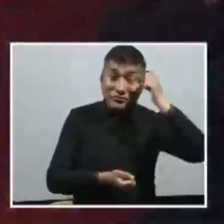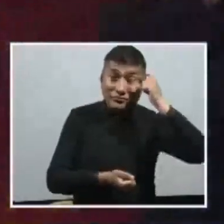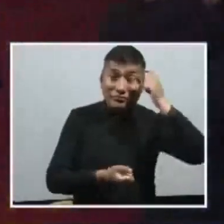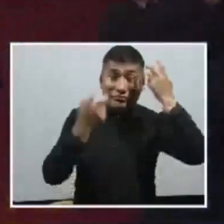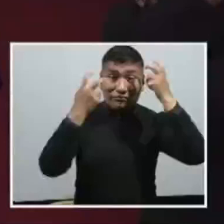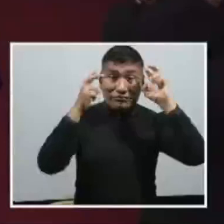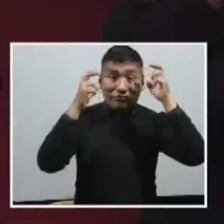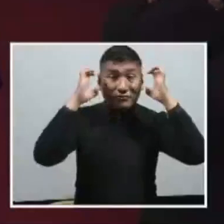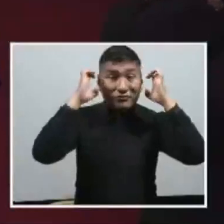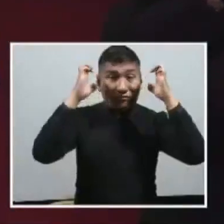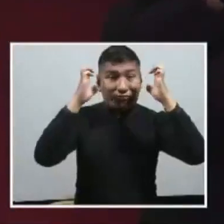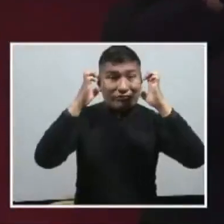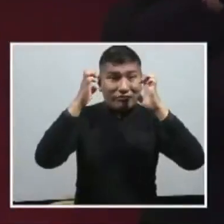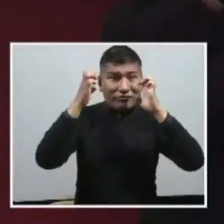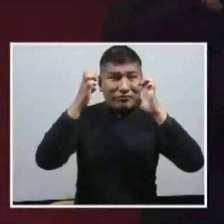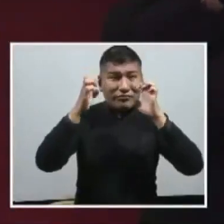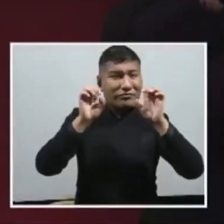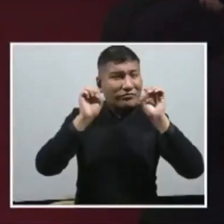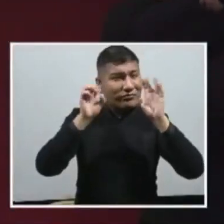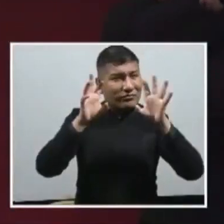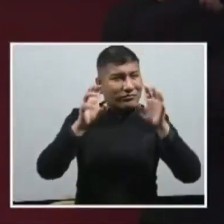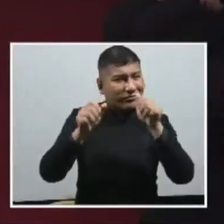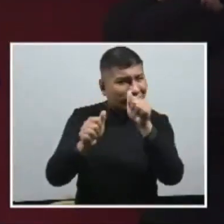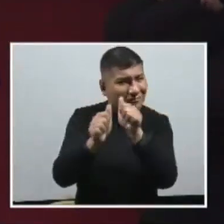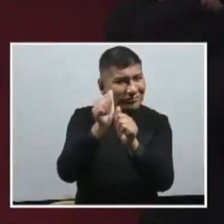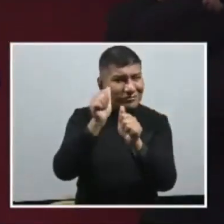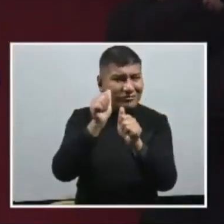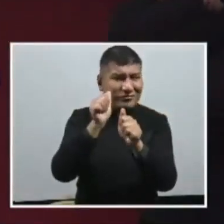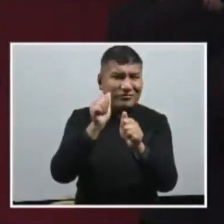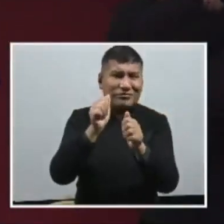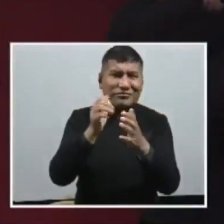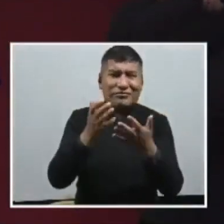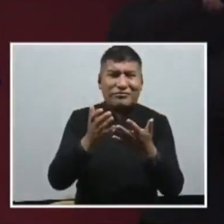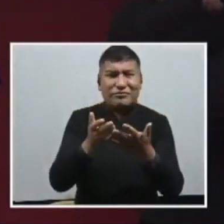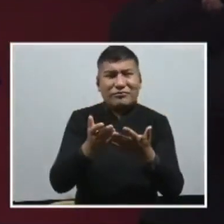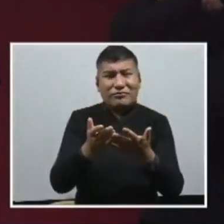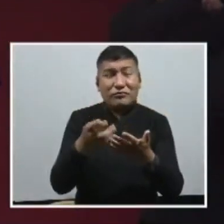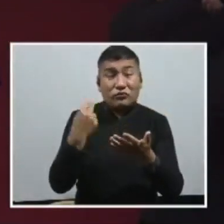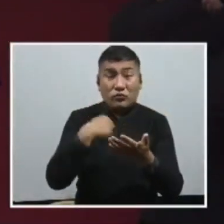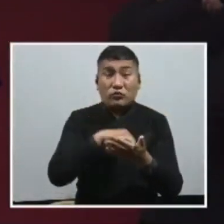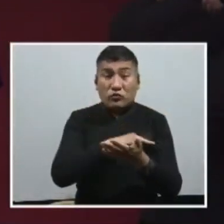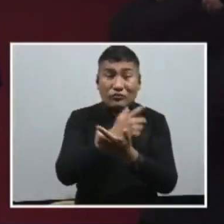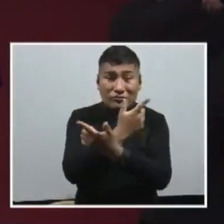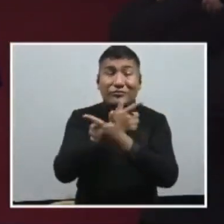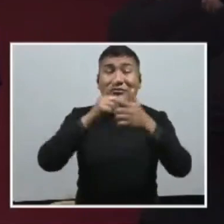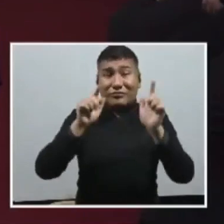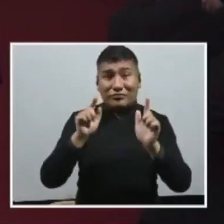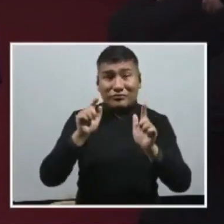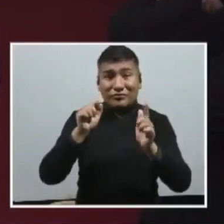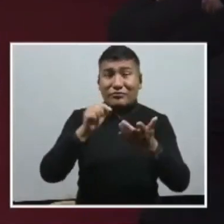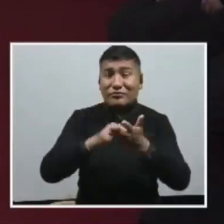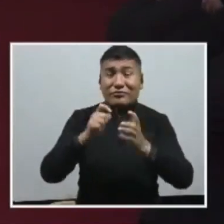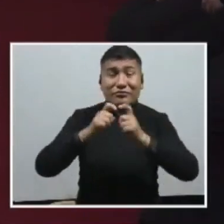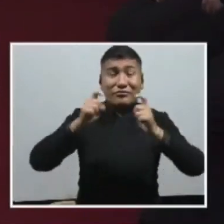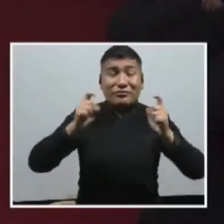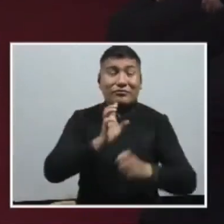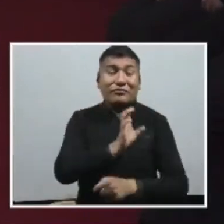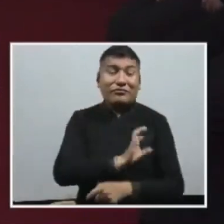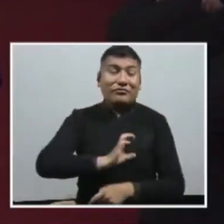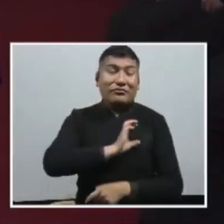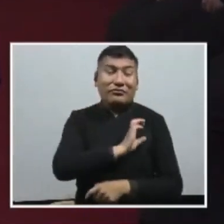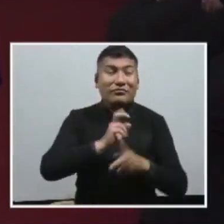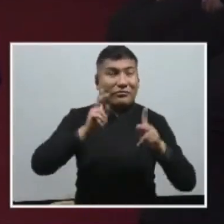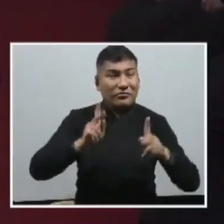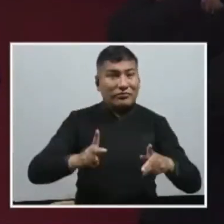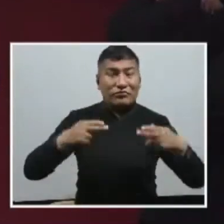educación dañan notablemente a nuestra sociedad. Repito, somos libres y esa es la gran cualidad del ser humano.